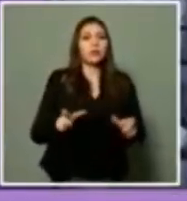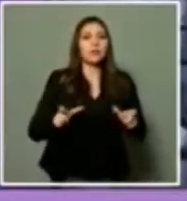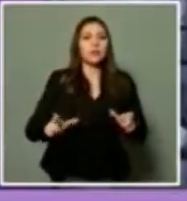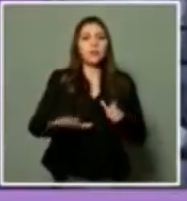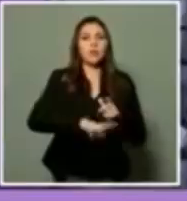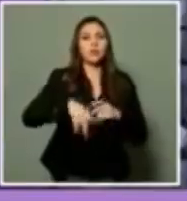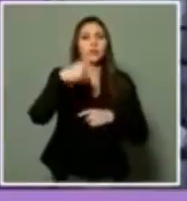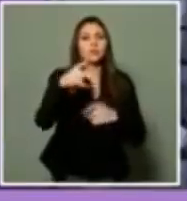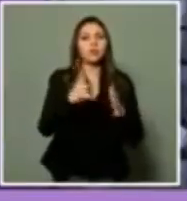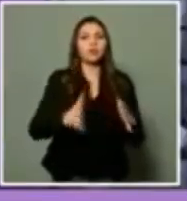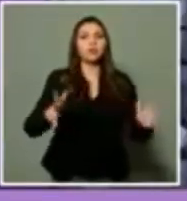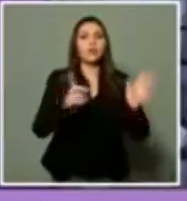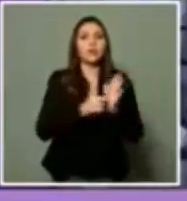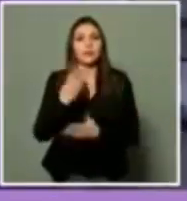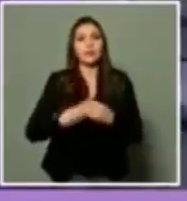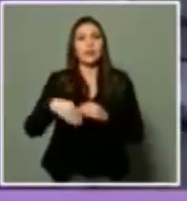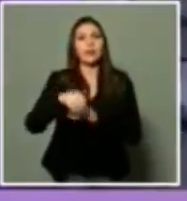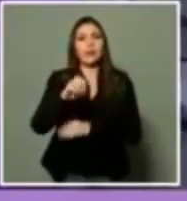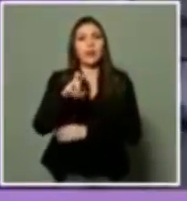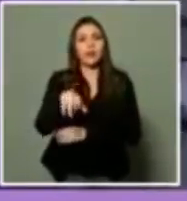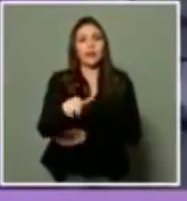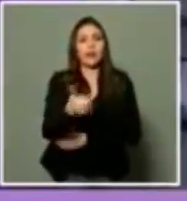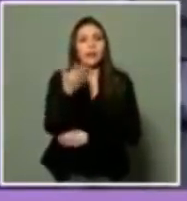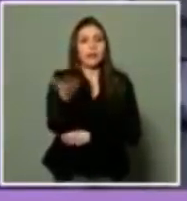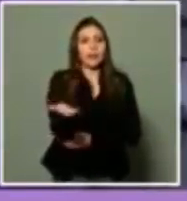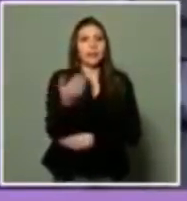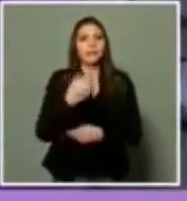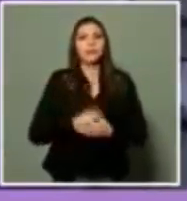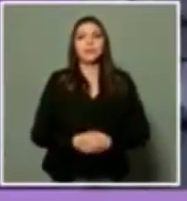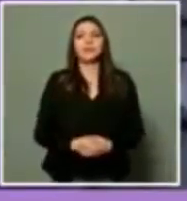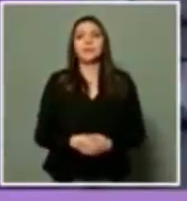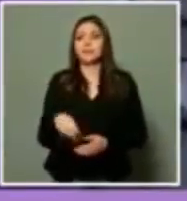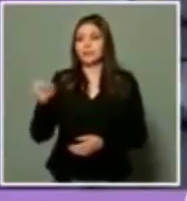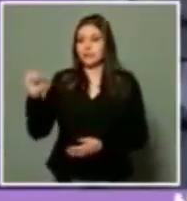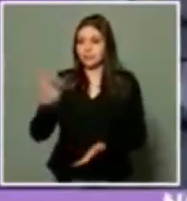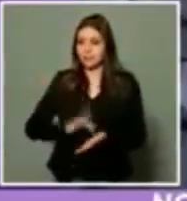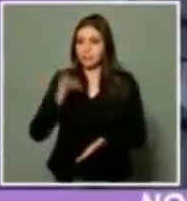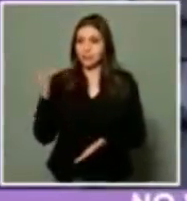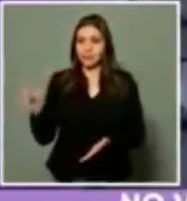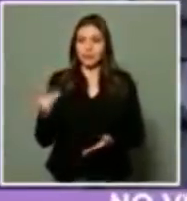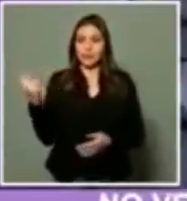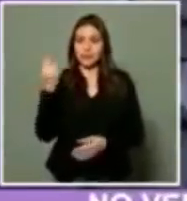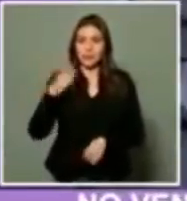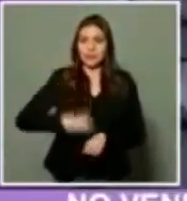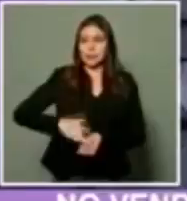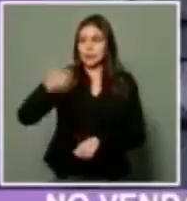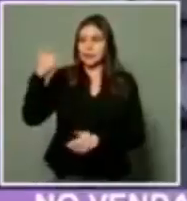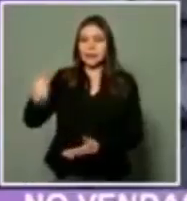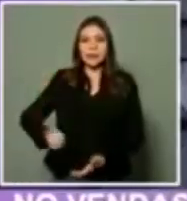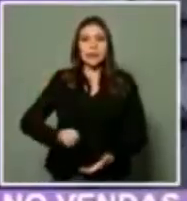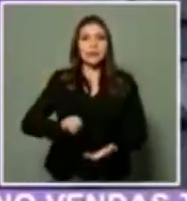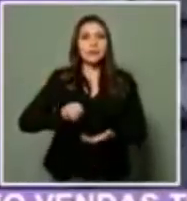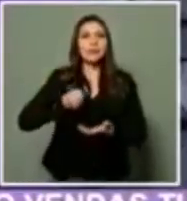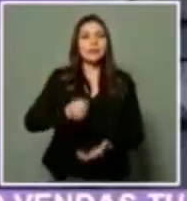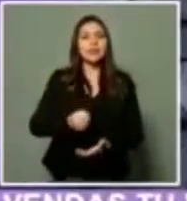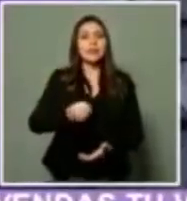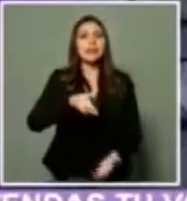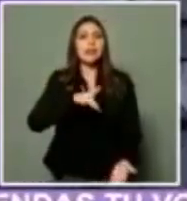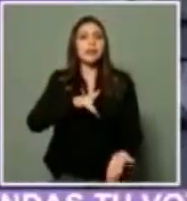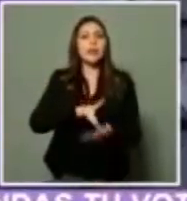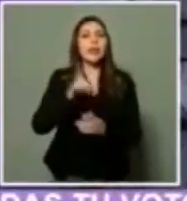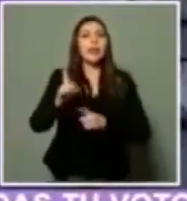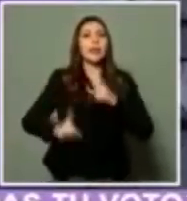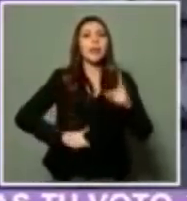unidad habitacional. Sí, gracias. Haremos la mayor inversión en deporte y cultura,